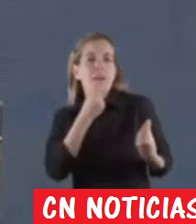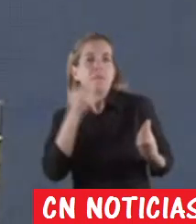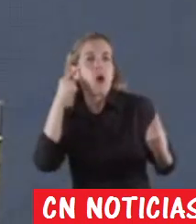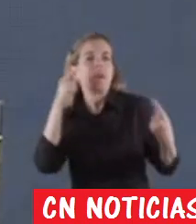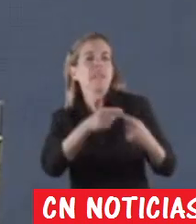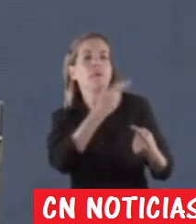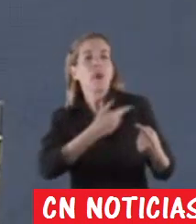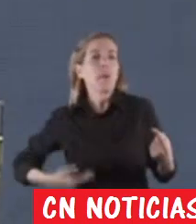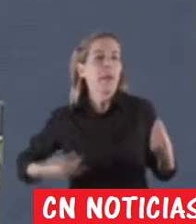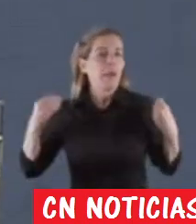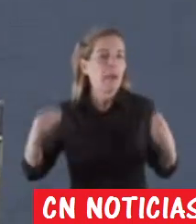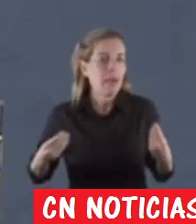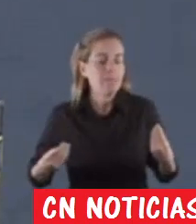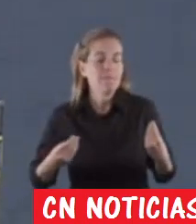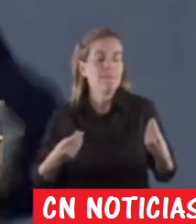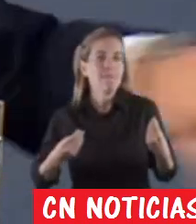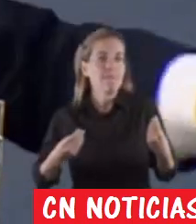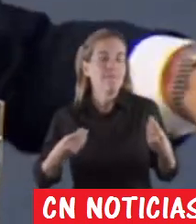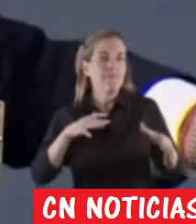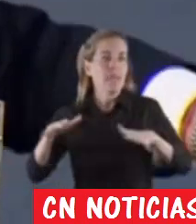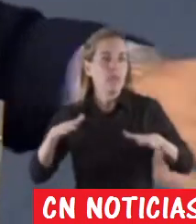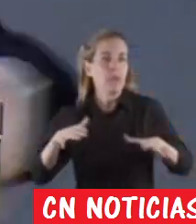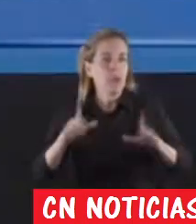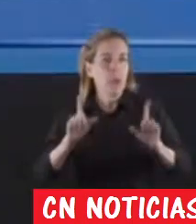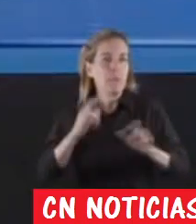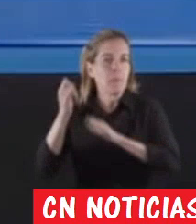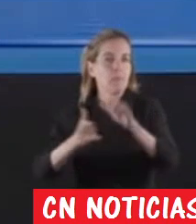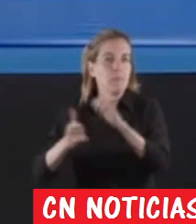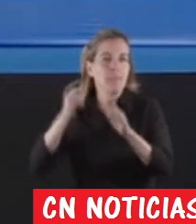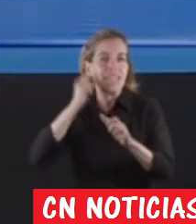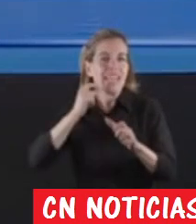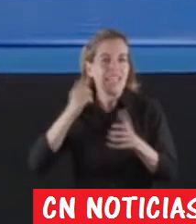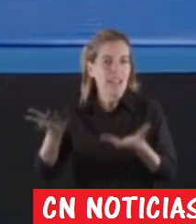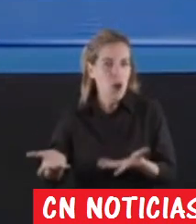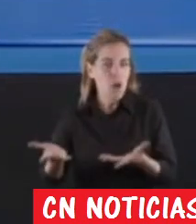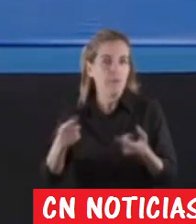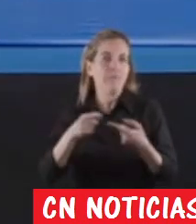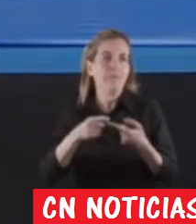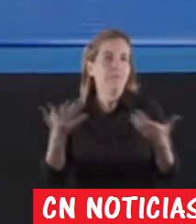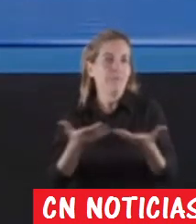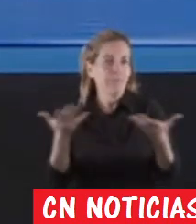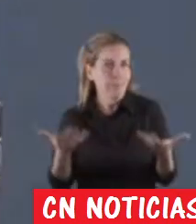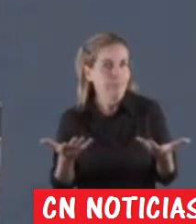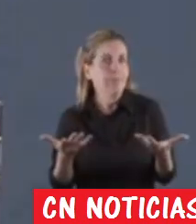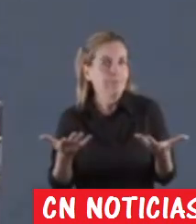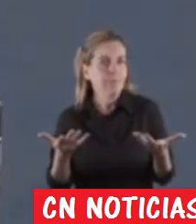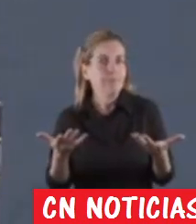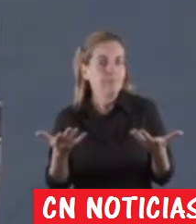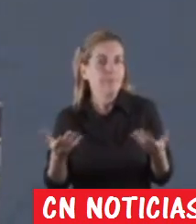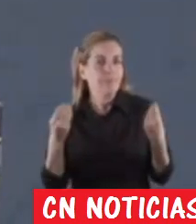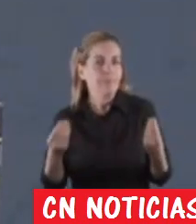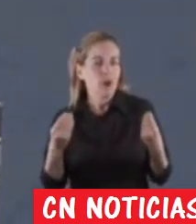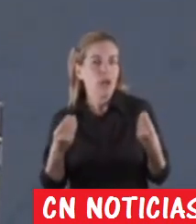pasaran las cosas que nos tocaron pasar. Axel las recordó recién, como producto de nuestra inventiva,